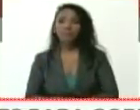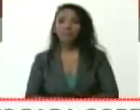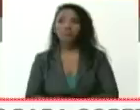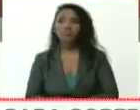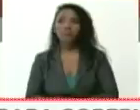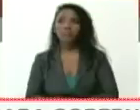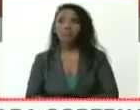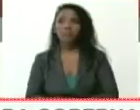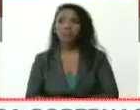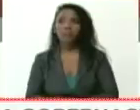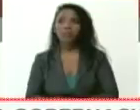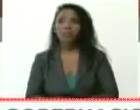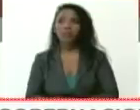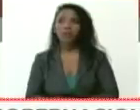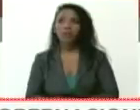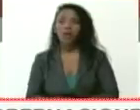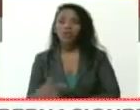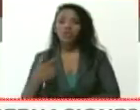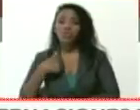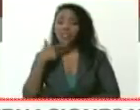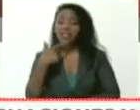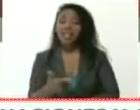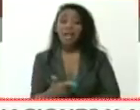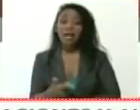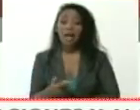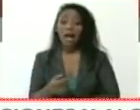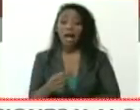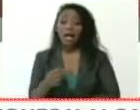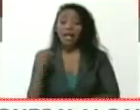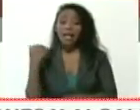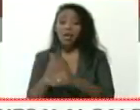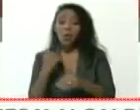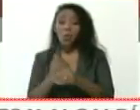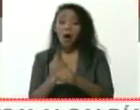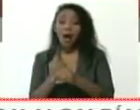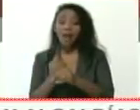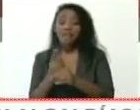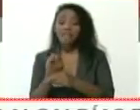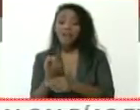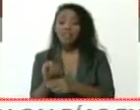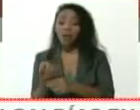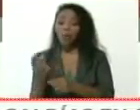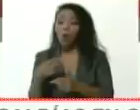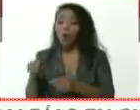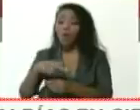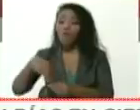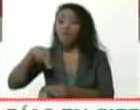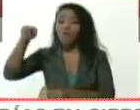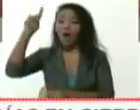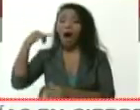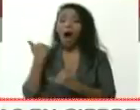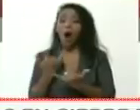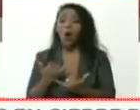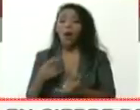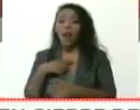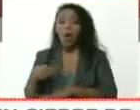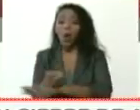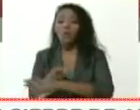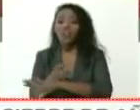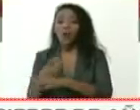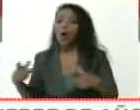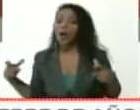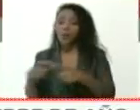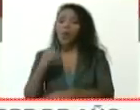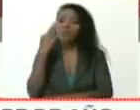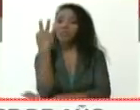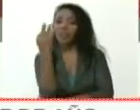han, yo diría, ni siquiera desempolvado, lo han resucitado, revivido, y ahora andan unos gobiernos, se han reunido ya tres veces